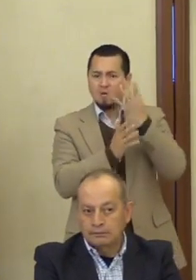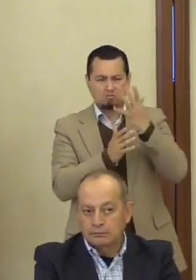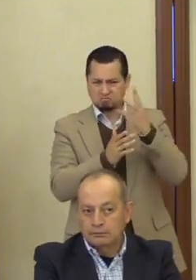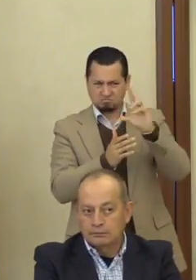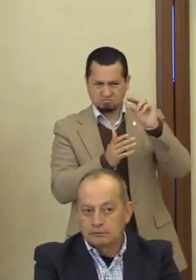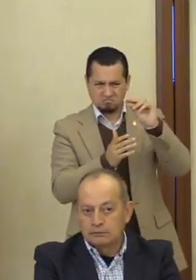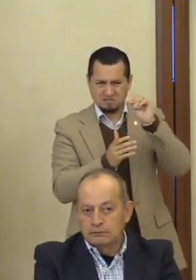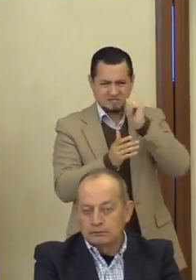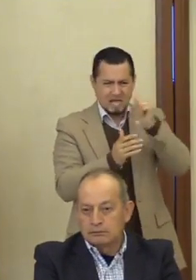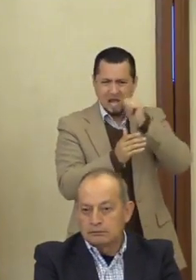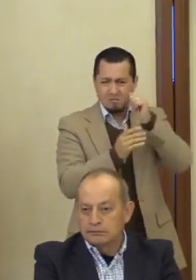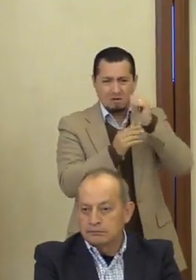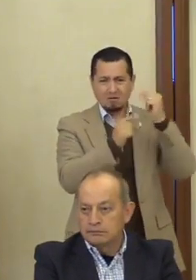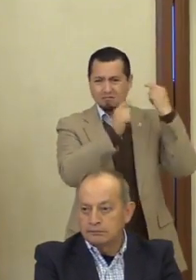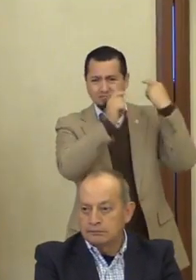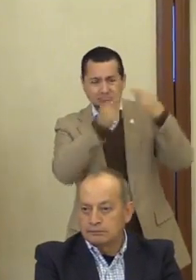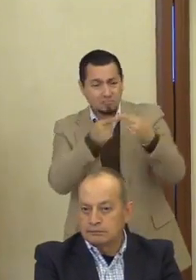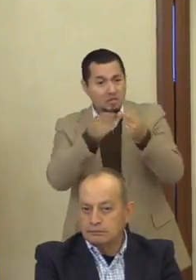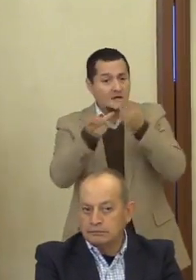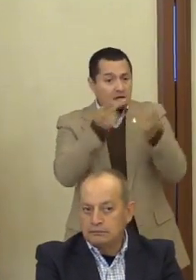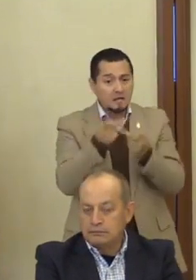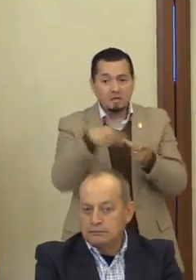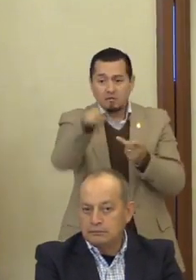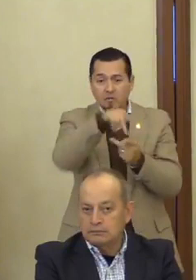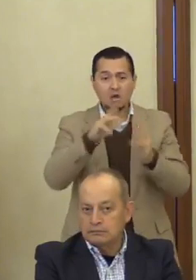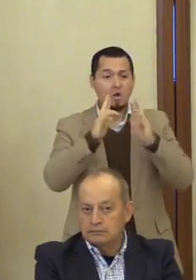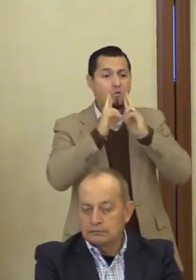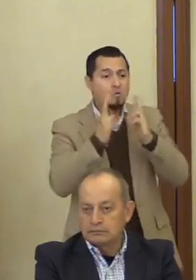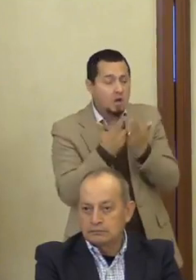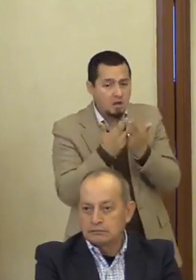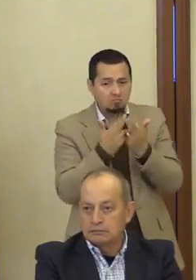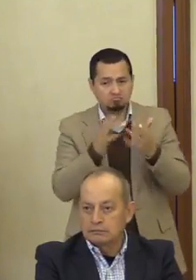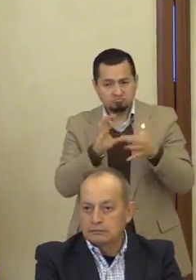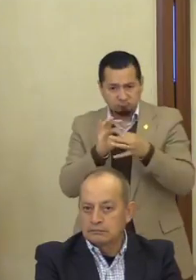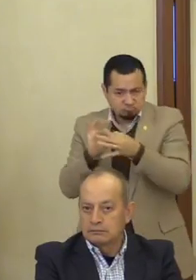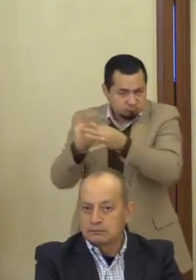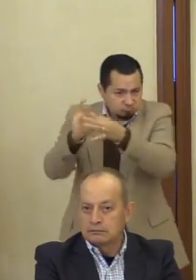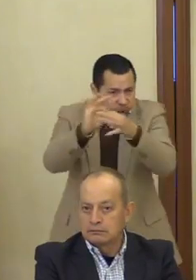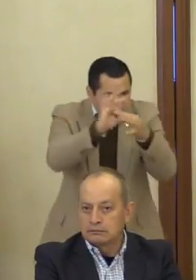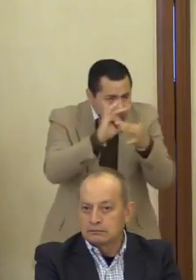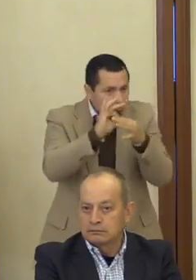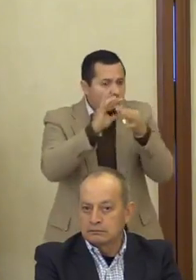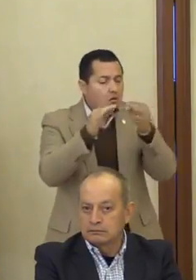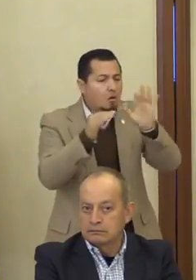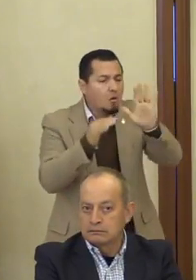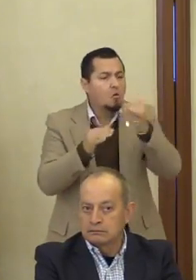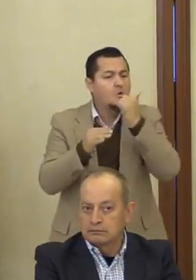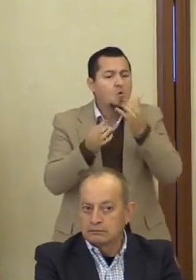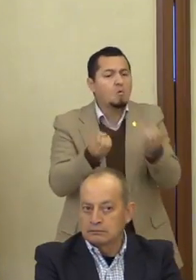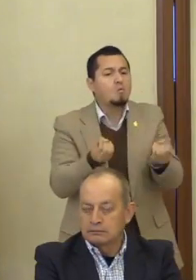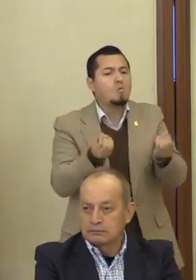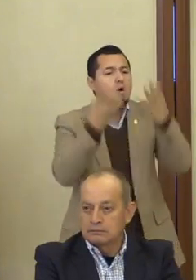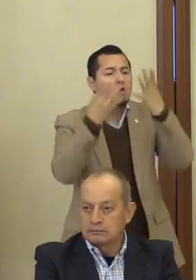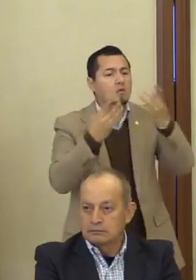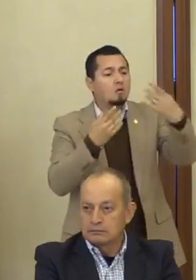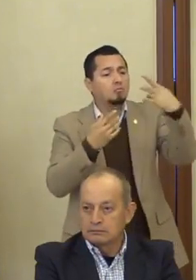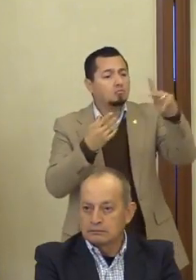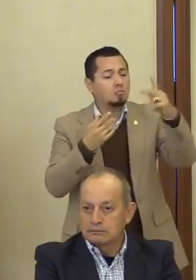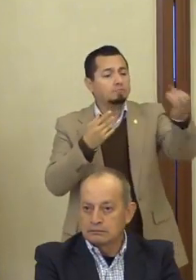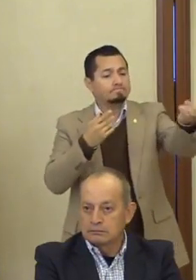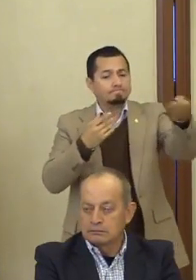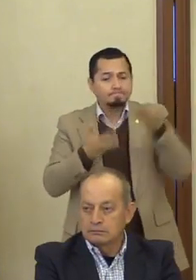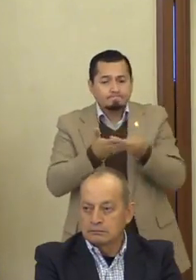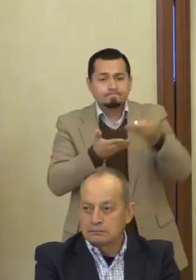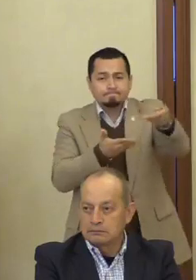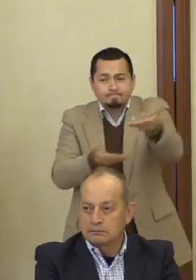perfectamente claro desde el principio que en esa mesa íbamos a trabajar con las cifras que nos arrojaban las